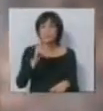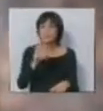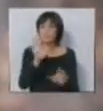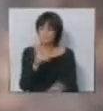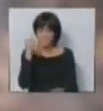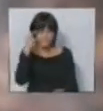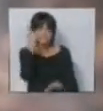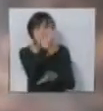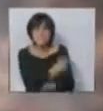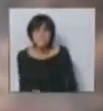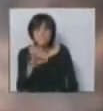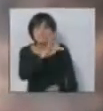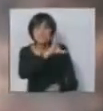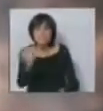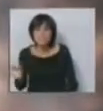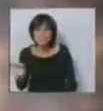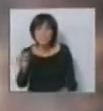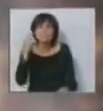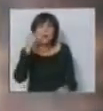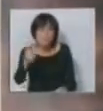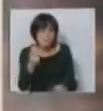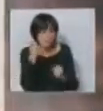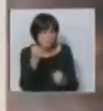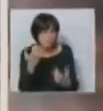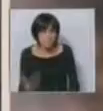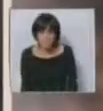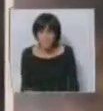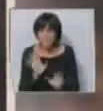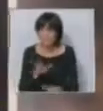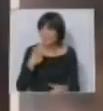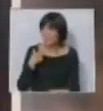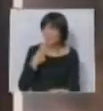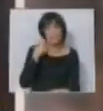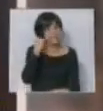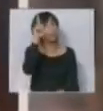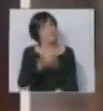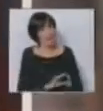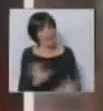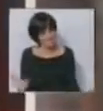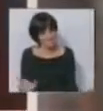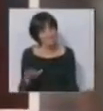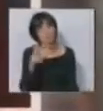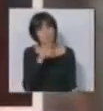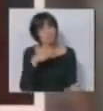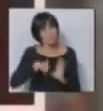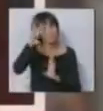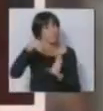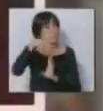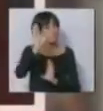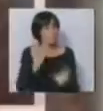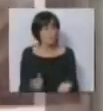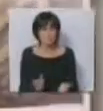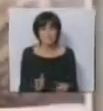150 lucas. Bueno. Es muchísima plata. Pero son 150.000 magos, te lo hago barato, porque en realidad sería más.